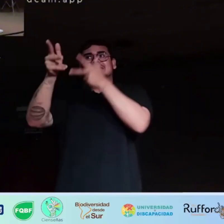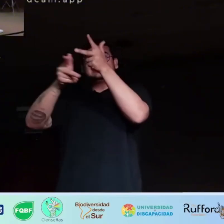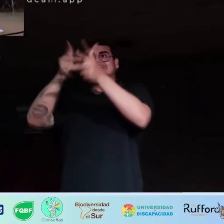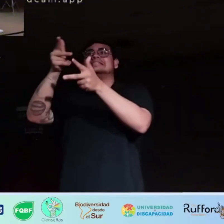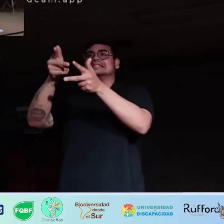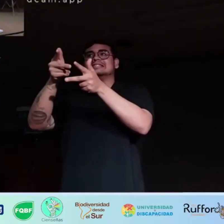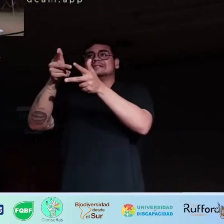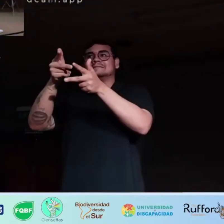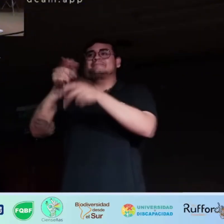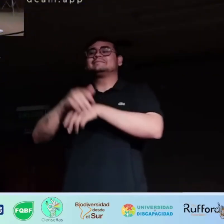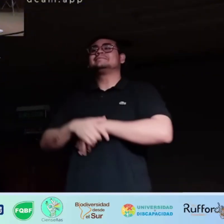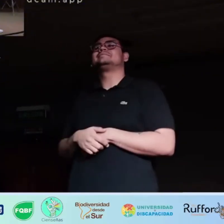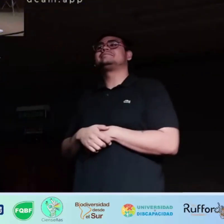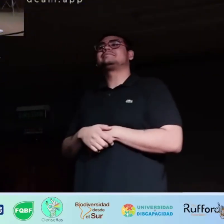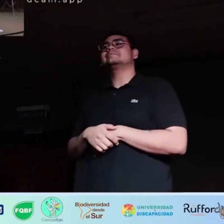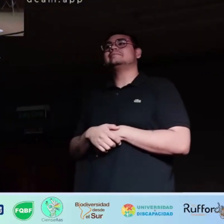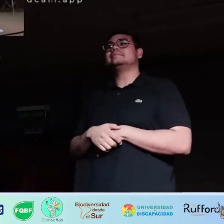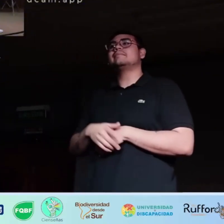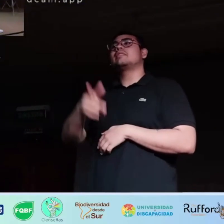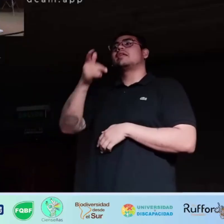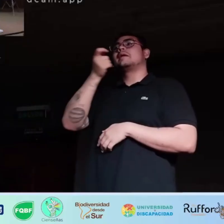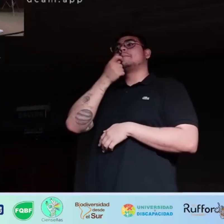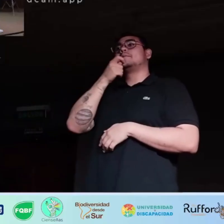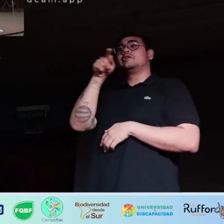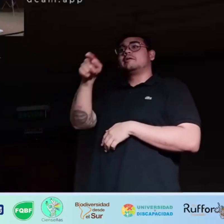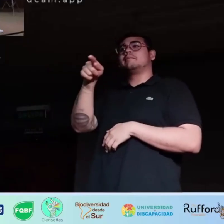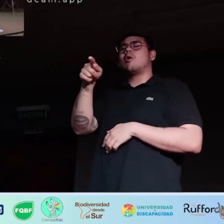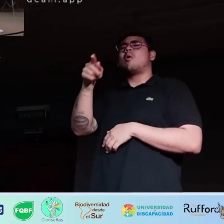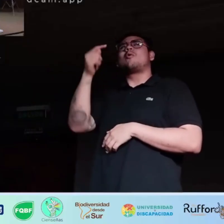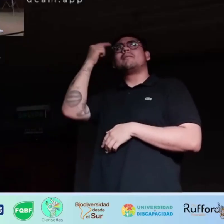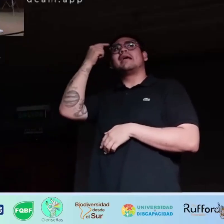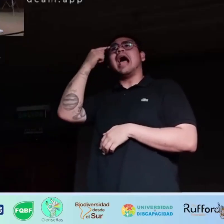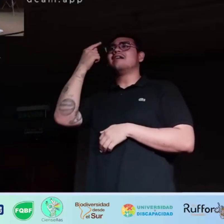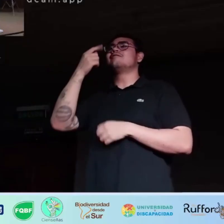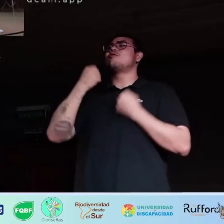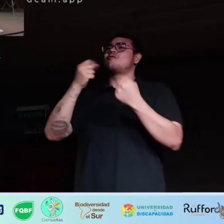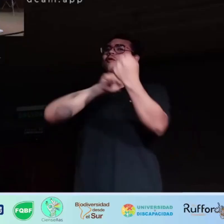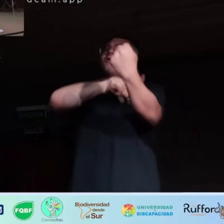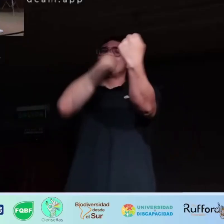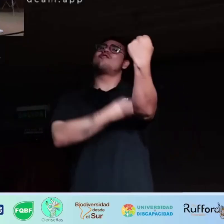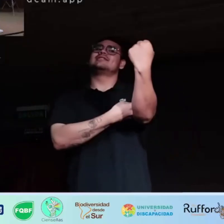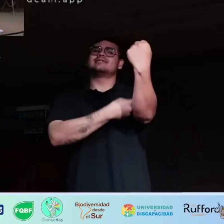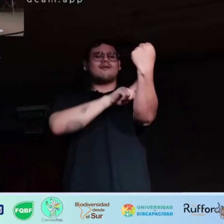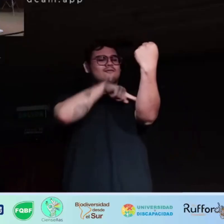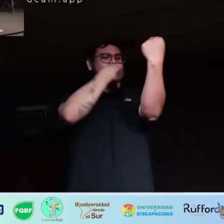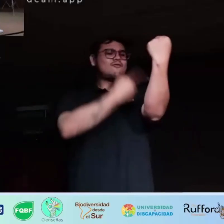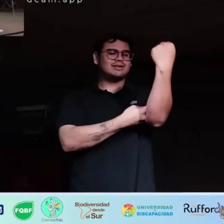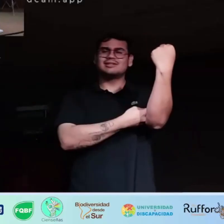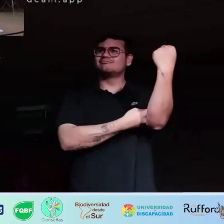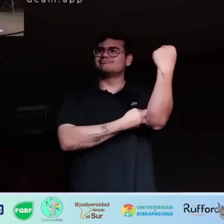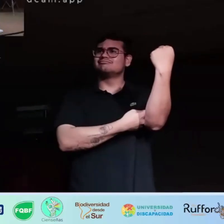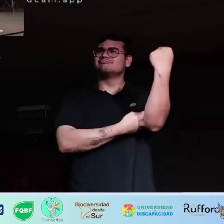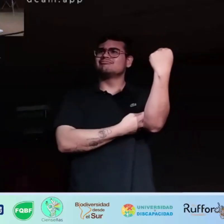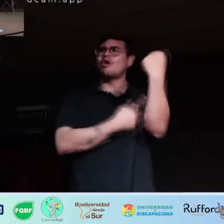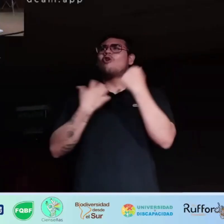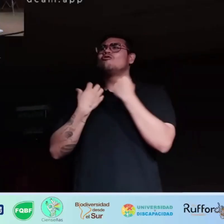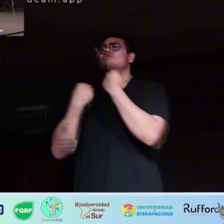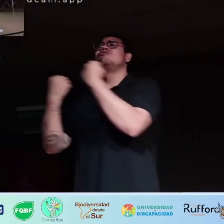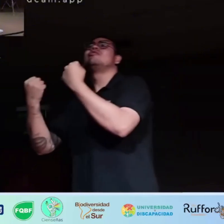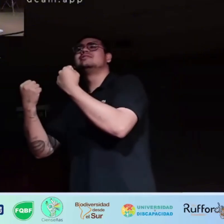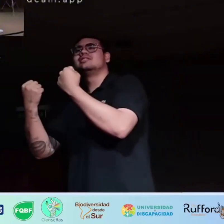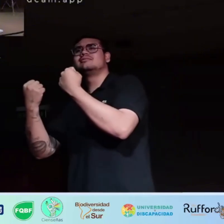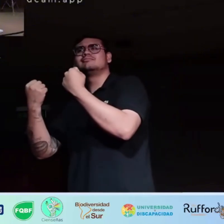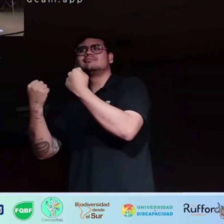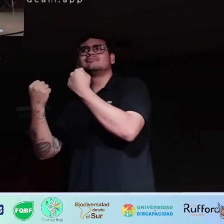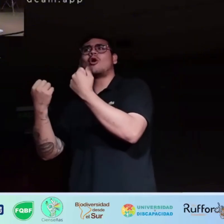desarrollada que si usara fuerza como si fuera fuerza de esta. Entonces yo me pregunto, se los pregunto a las personas sordas,